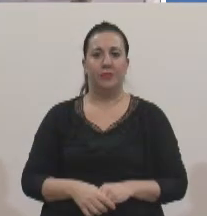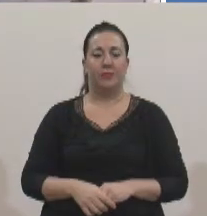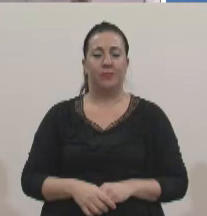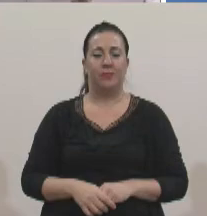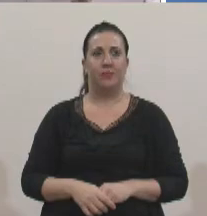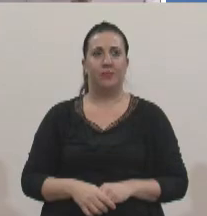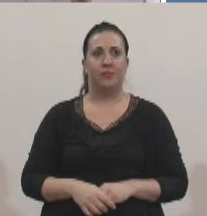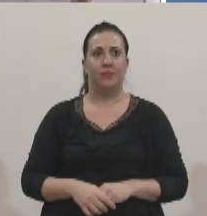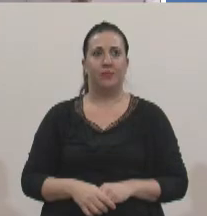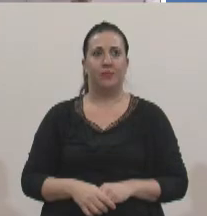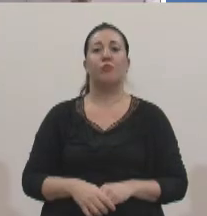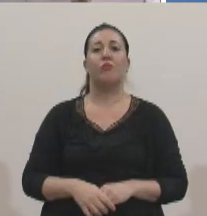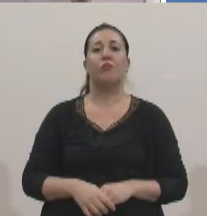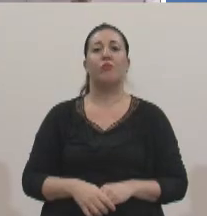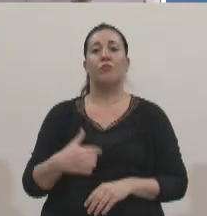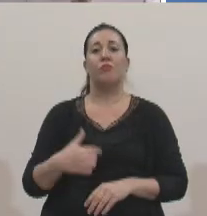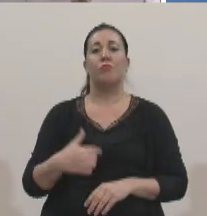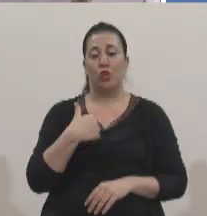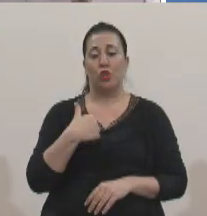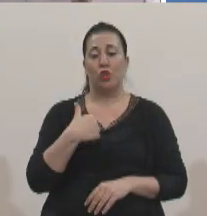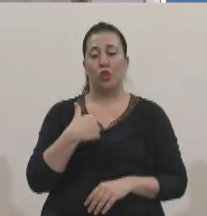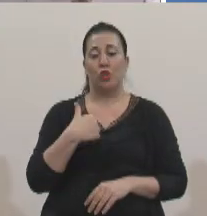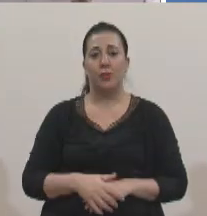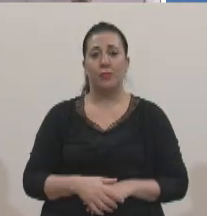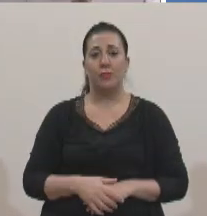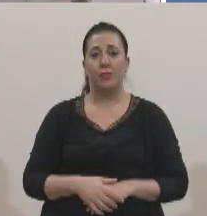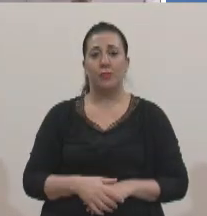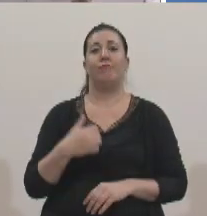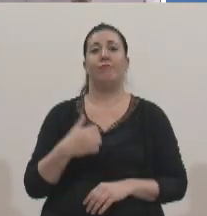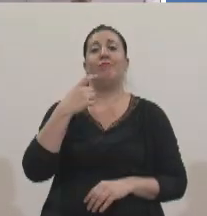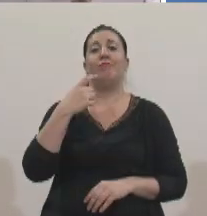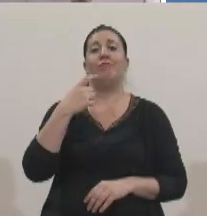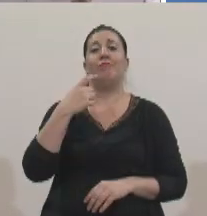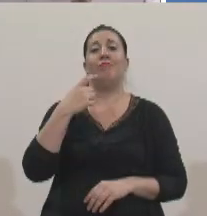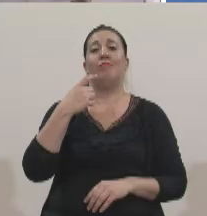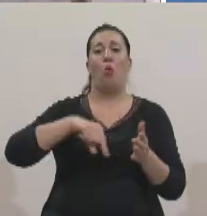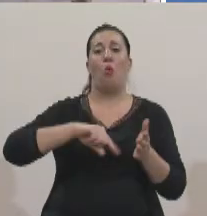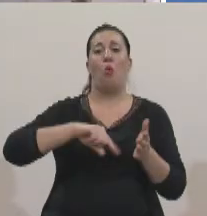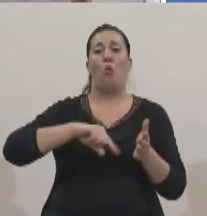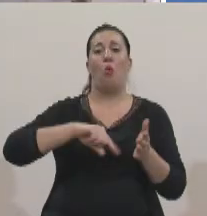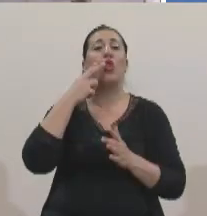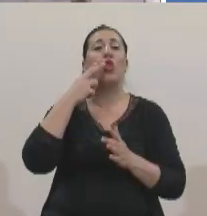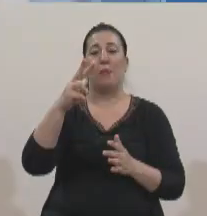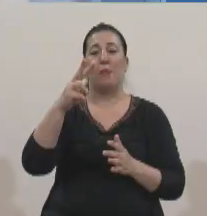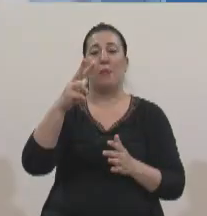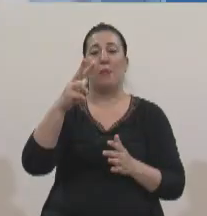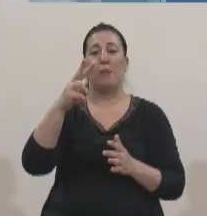Como santacruceña, que está a 2.500 kilómetros de Buenos Aires, como